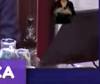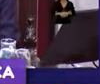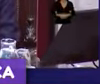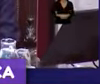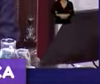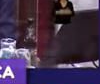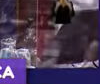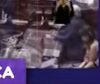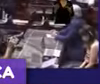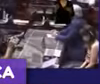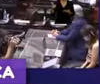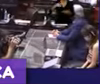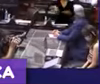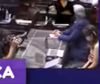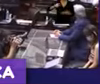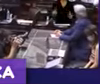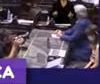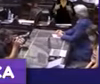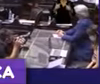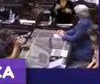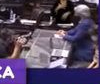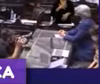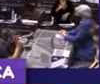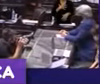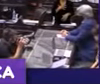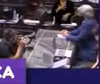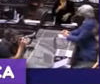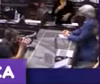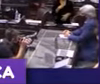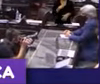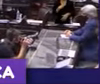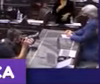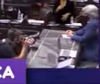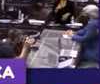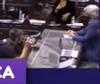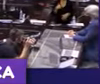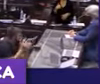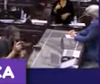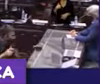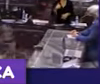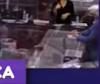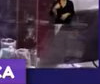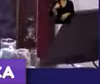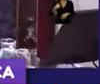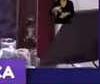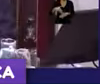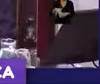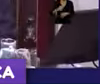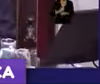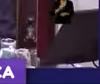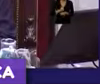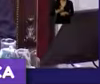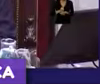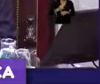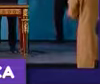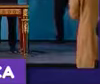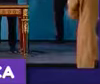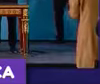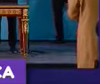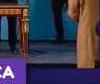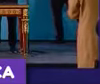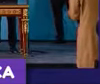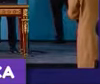estas circunstancias. Entonces, lo primero, generar expectativas positivas. Buena parte ya del empresariado nacional